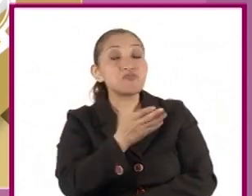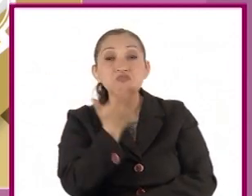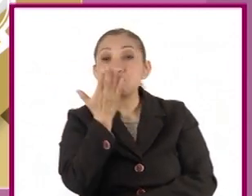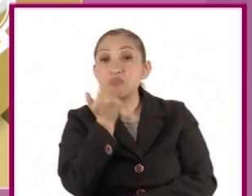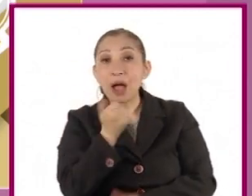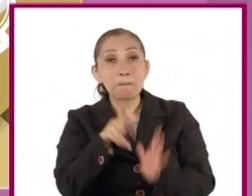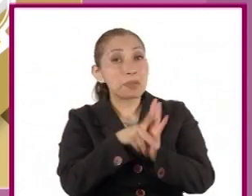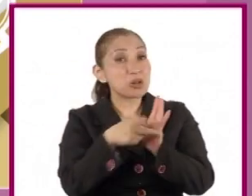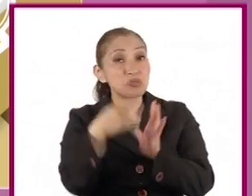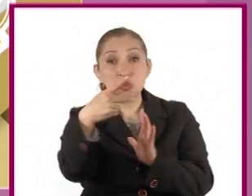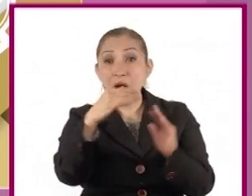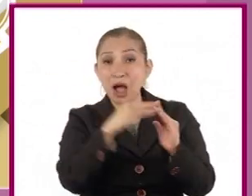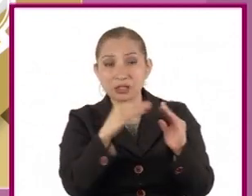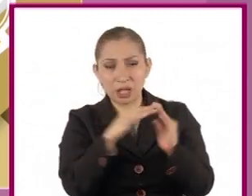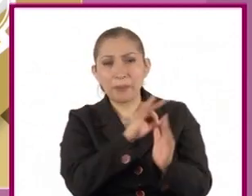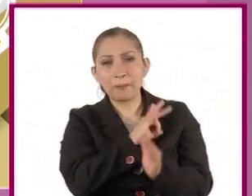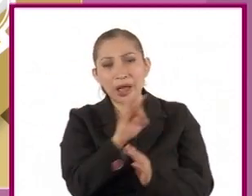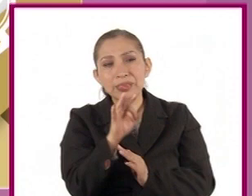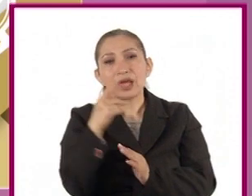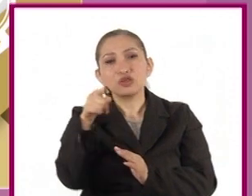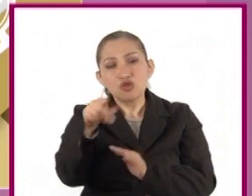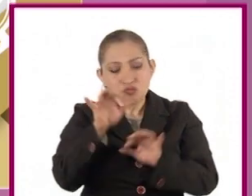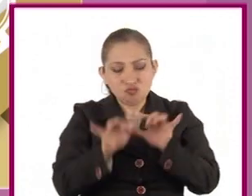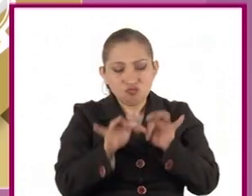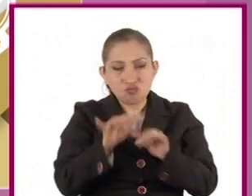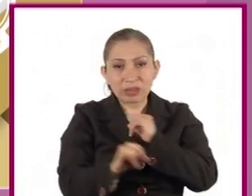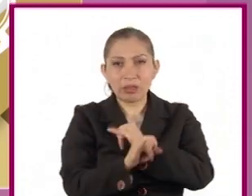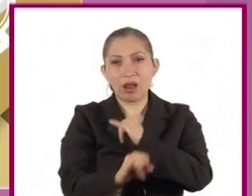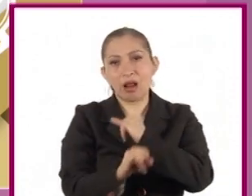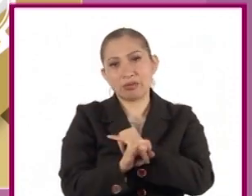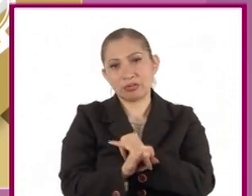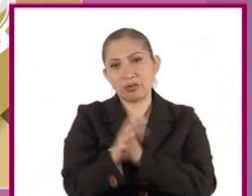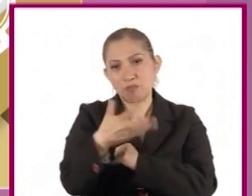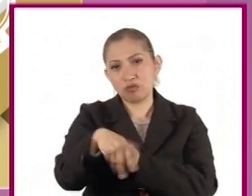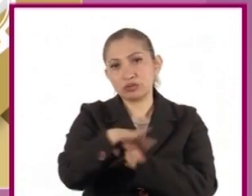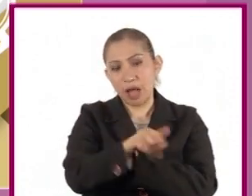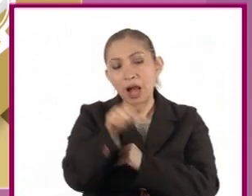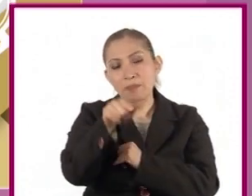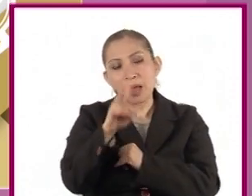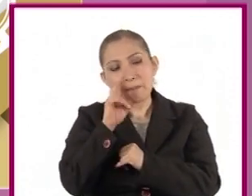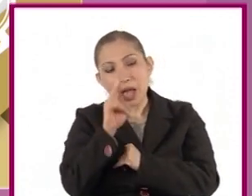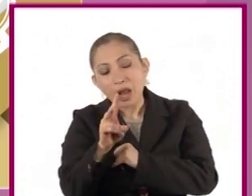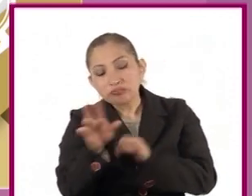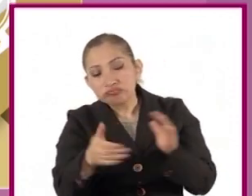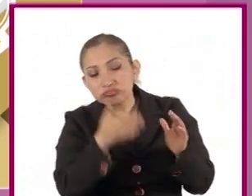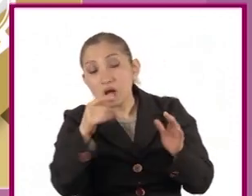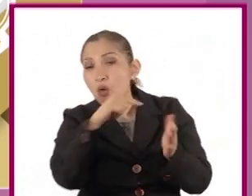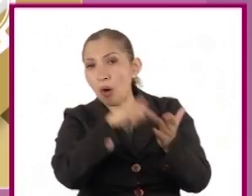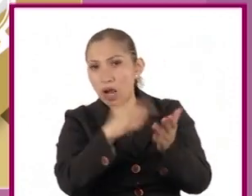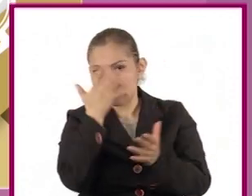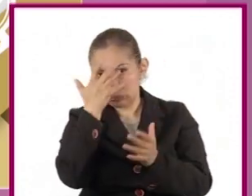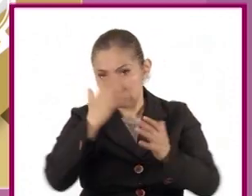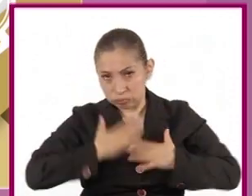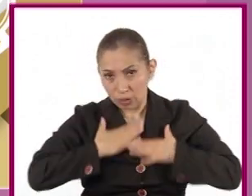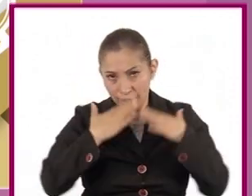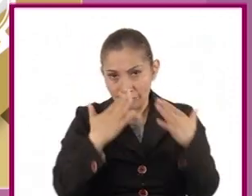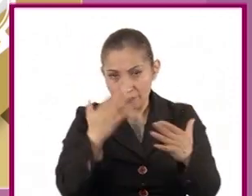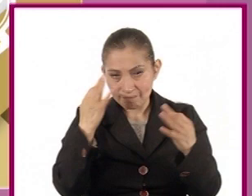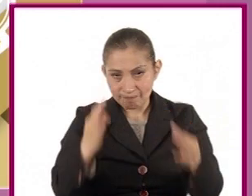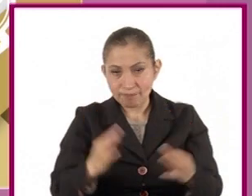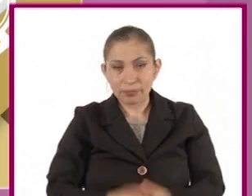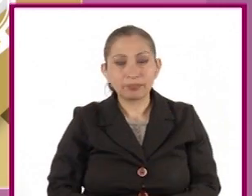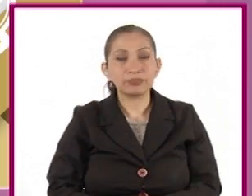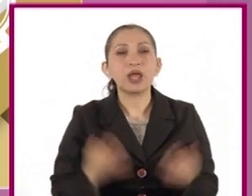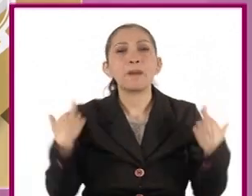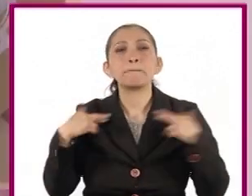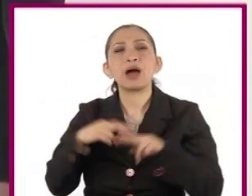cuenten con periódicos, pueden hacer su búsqueda por internet, asegurándose de consultar un sitio confiable.